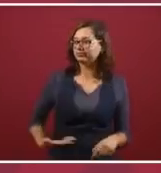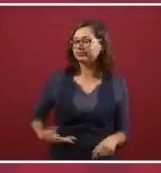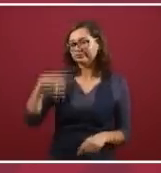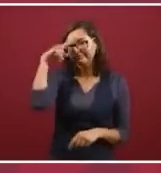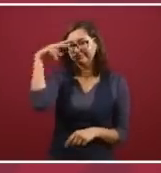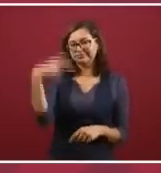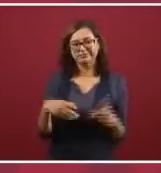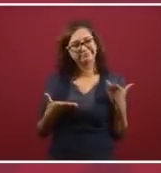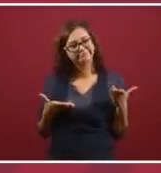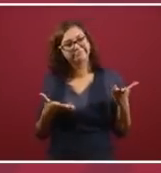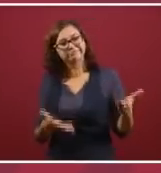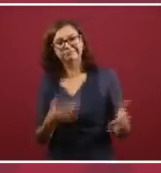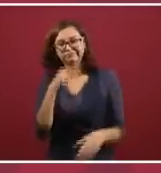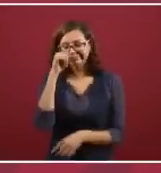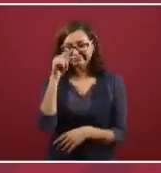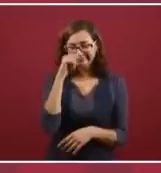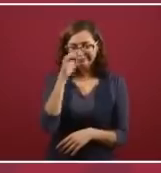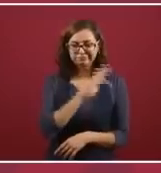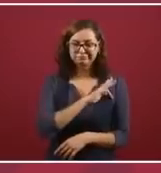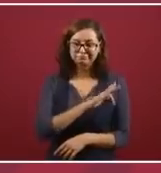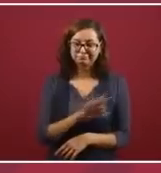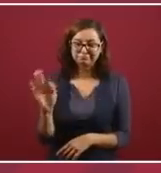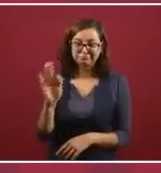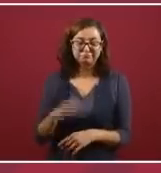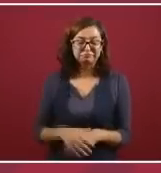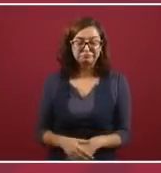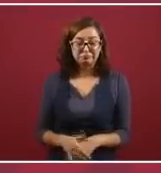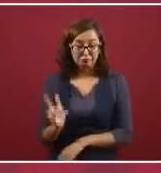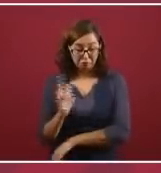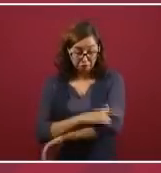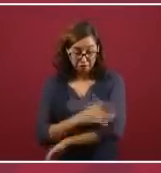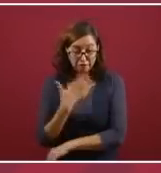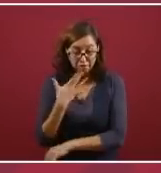México. No es cualquier cosa,